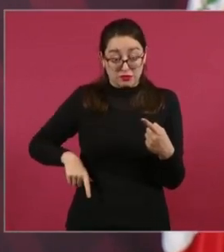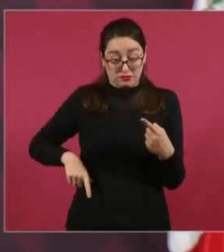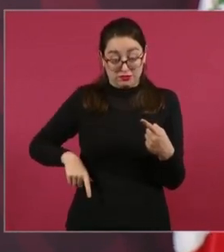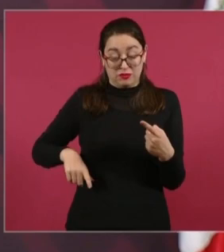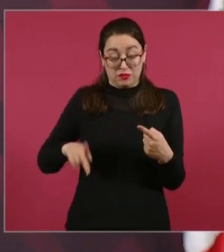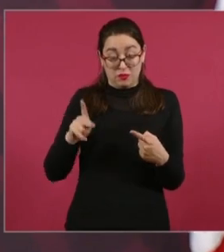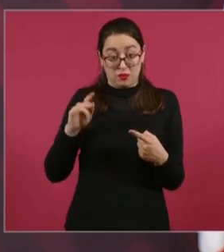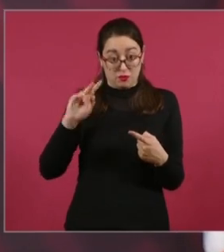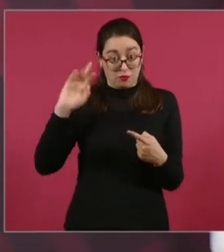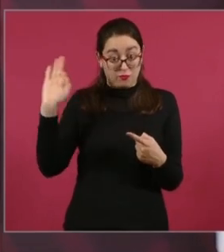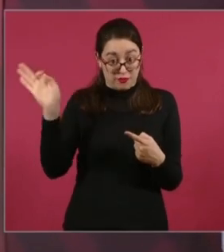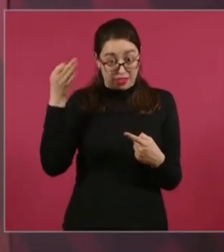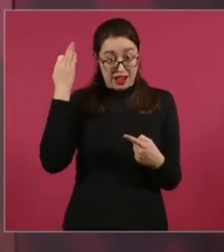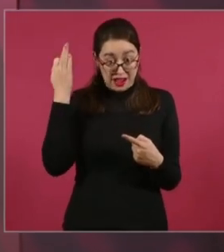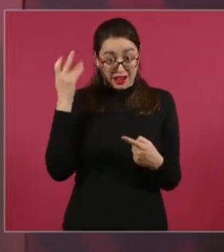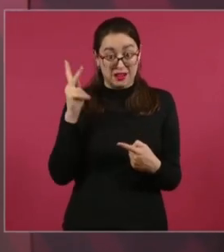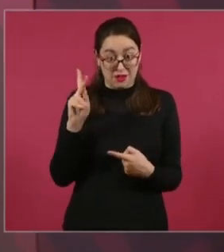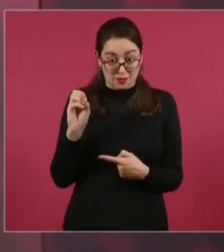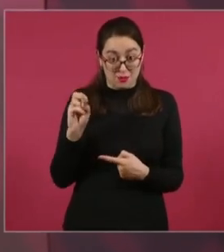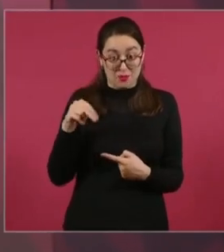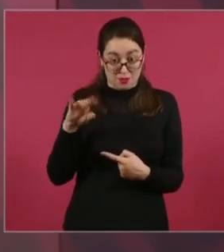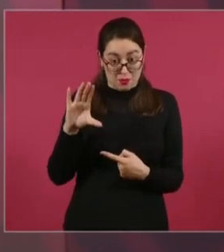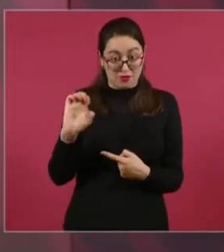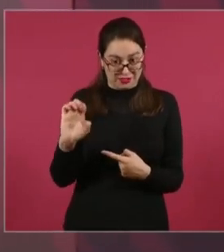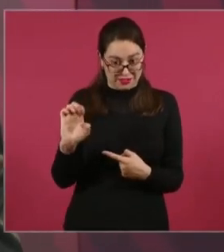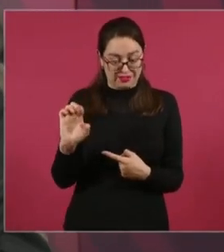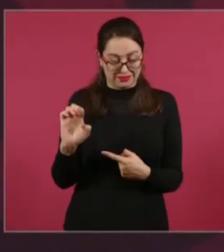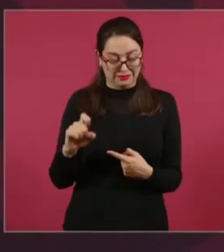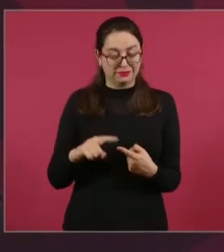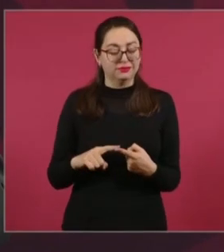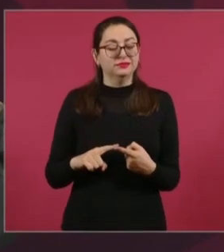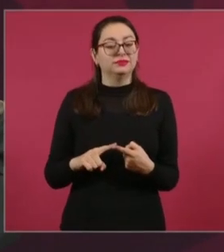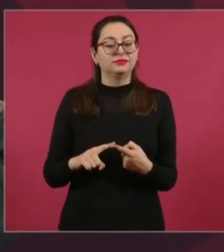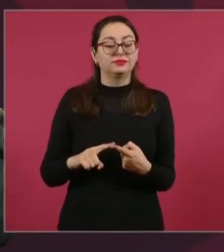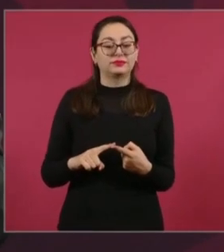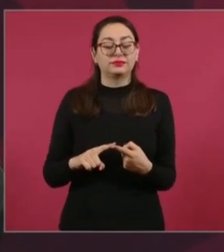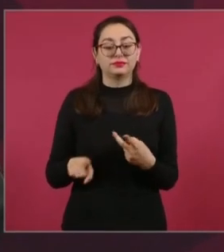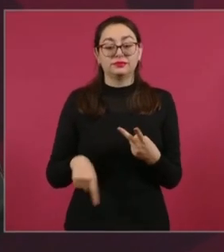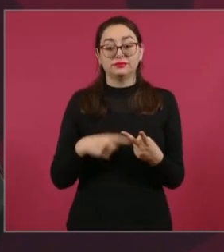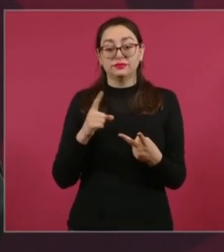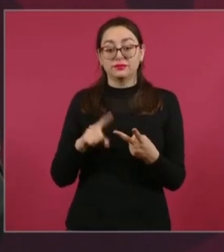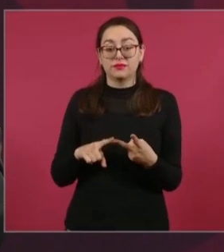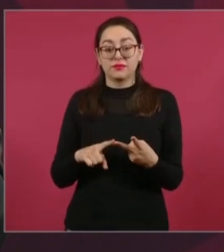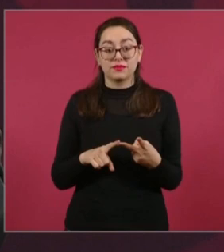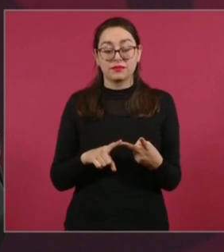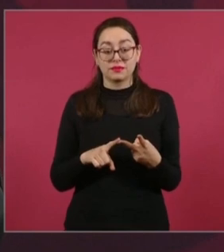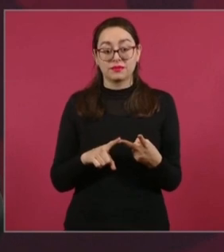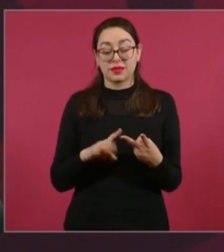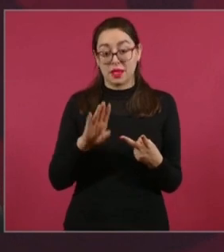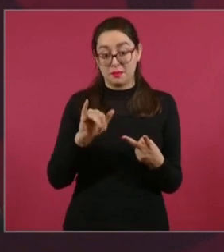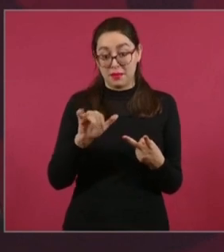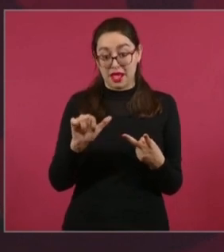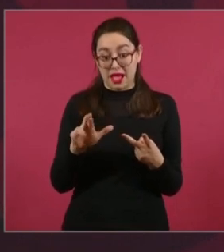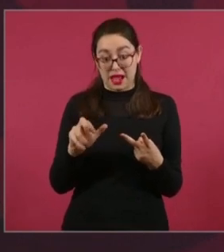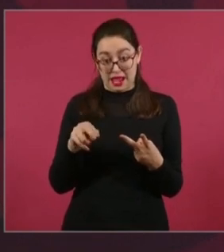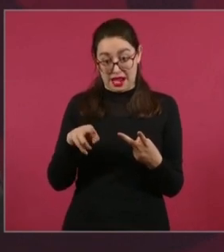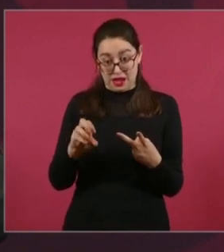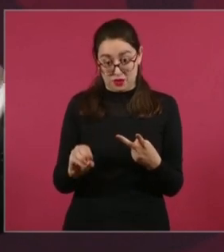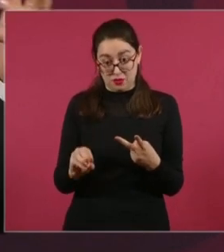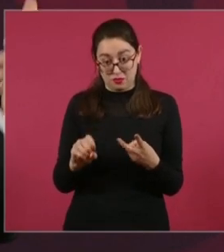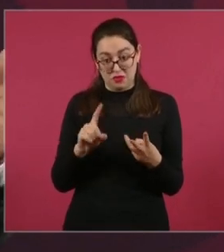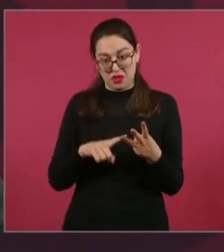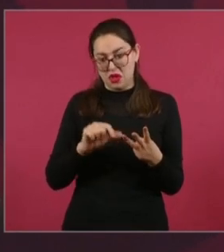Ponce, eso también para los jóvenes, que es interesante, y grava al maestro Bejarano